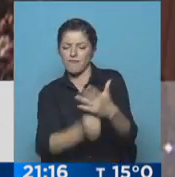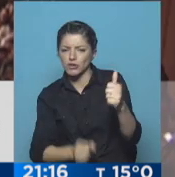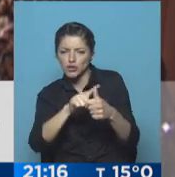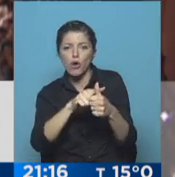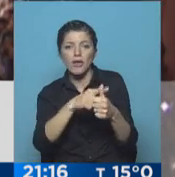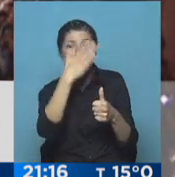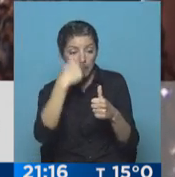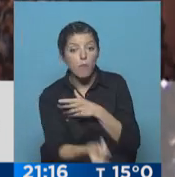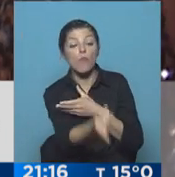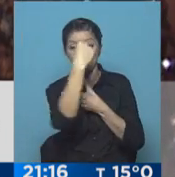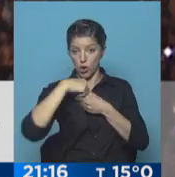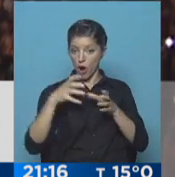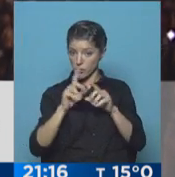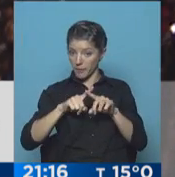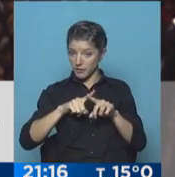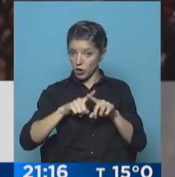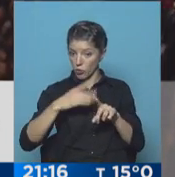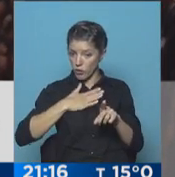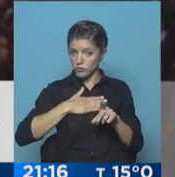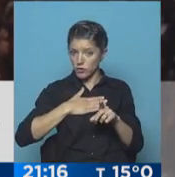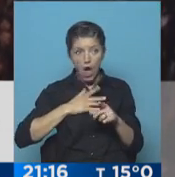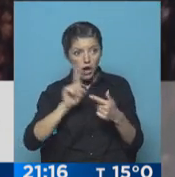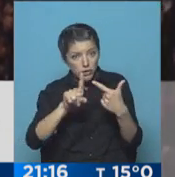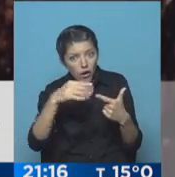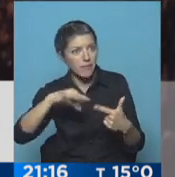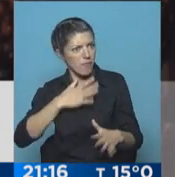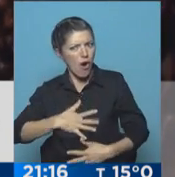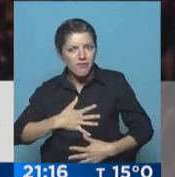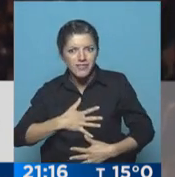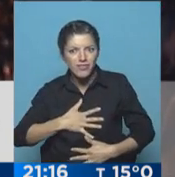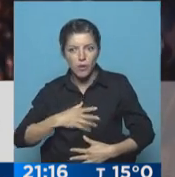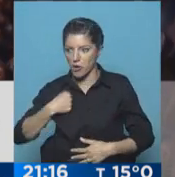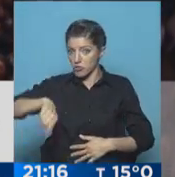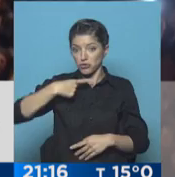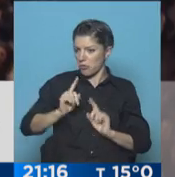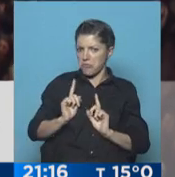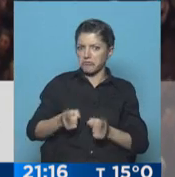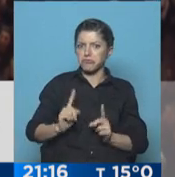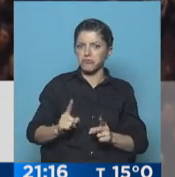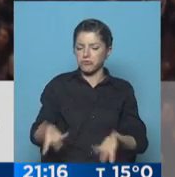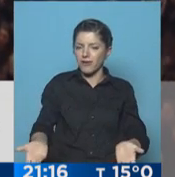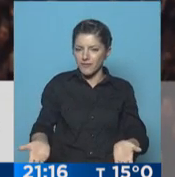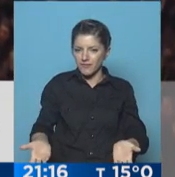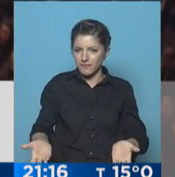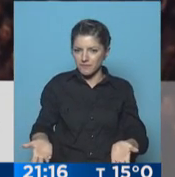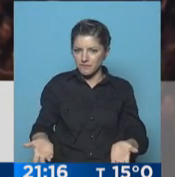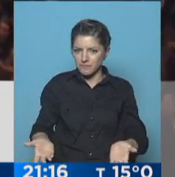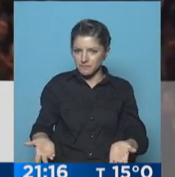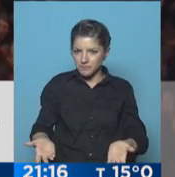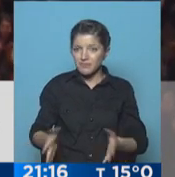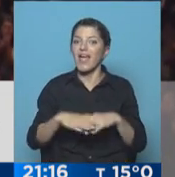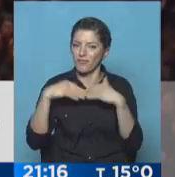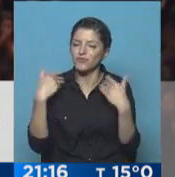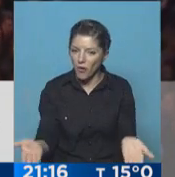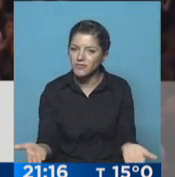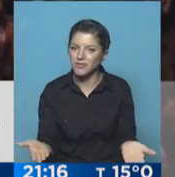volvió. Tenemos que estar contentos con nosotros mismos, que nos quedamos en el mismo lugar de siempre.